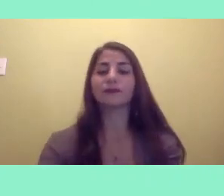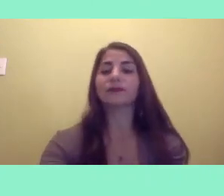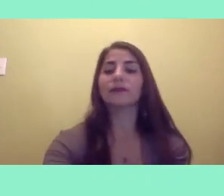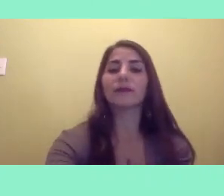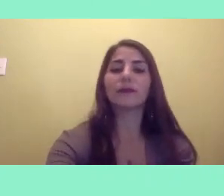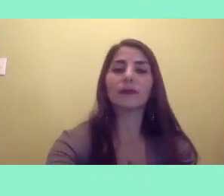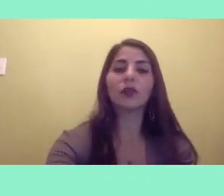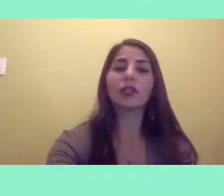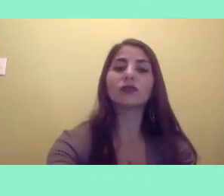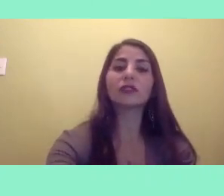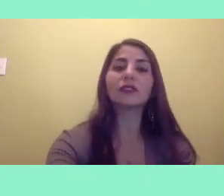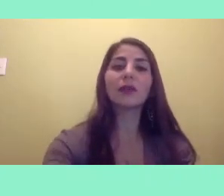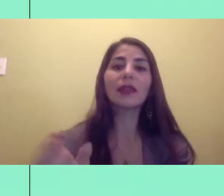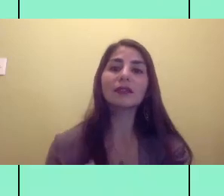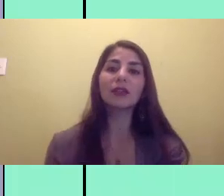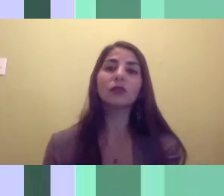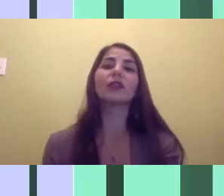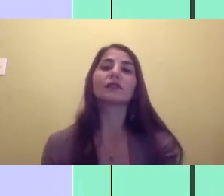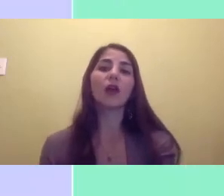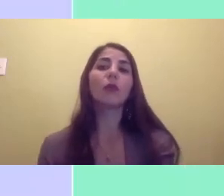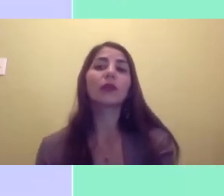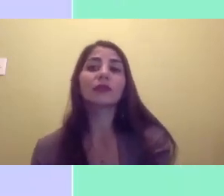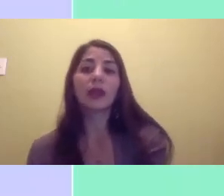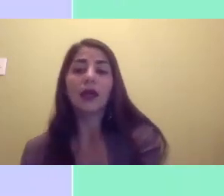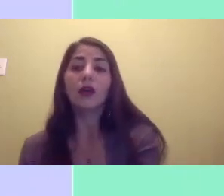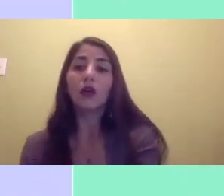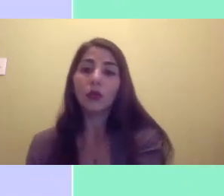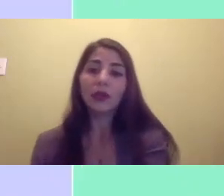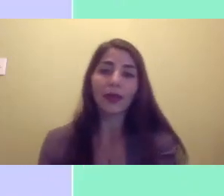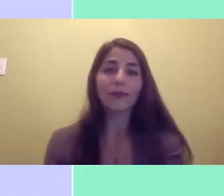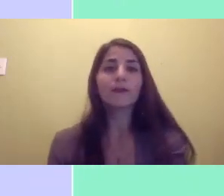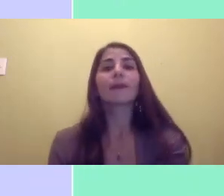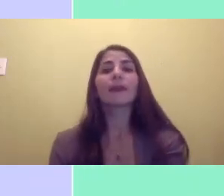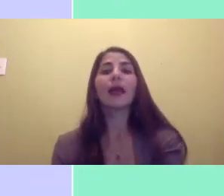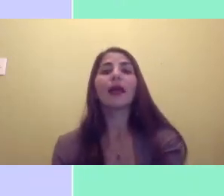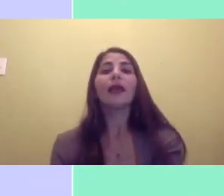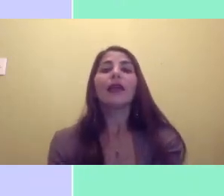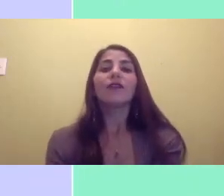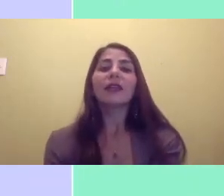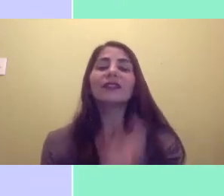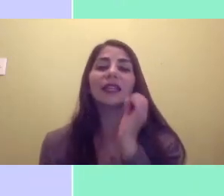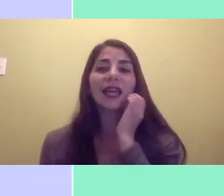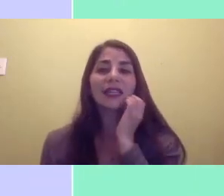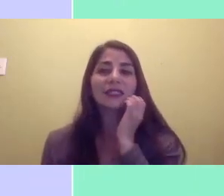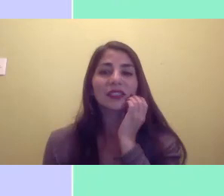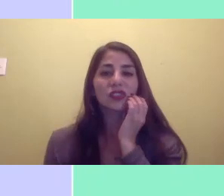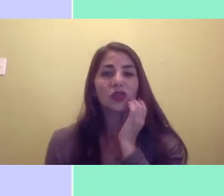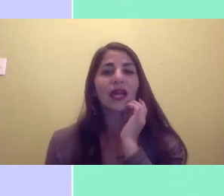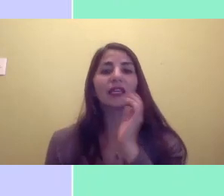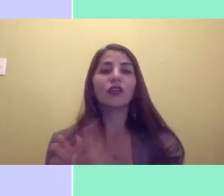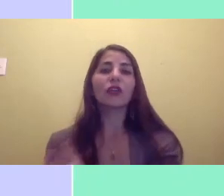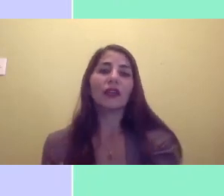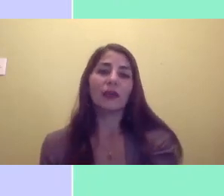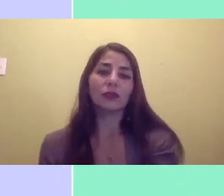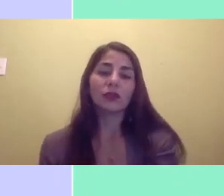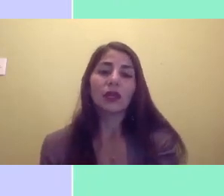señas, porque es un sistema de signos utilizado por esta comunidad, ¿ya? Flexibilidad y extensión.